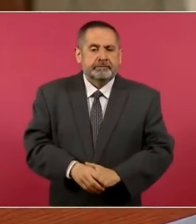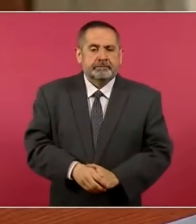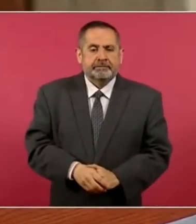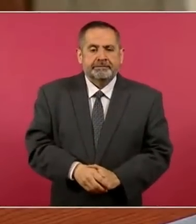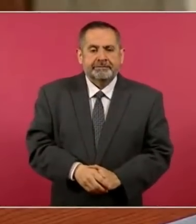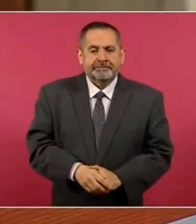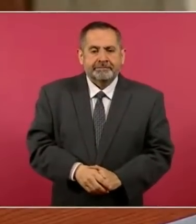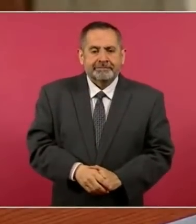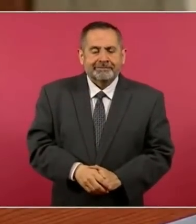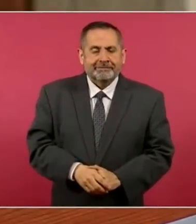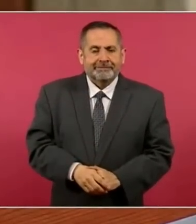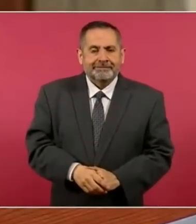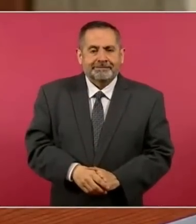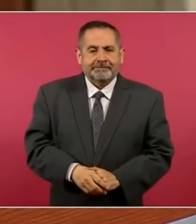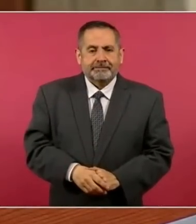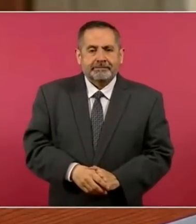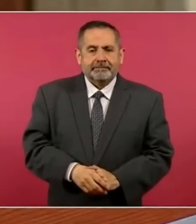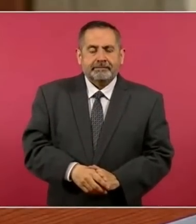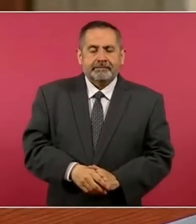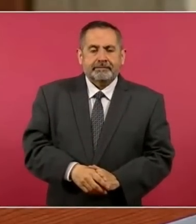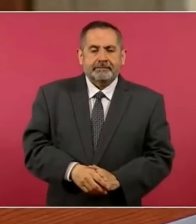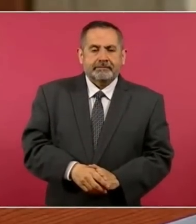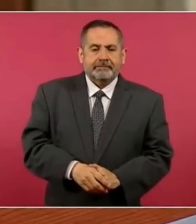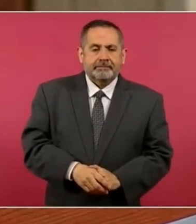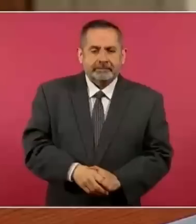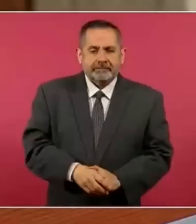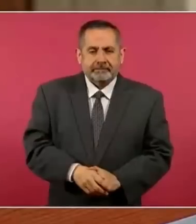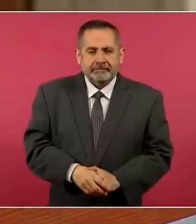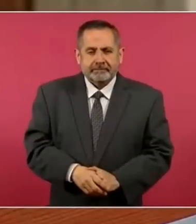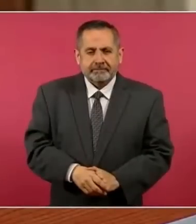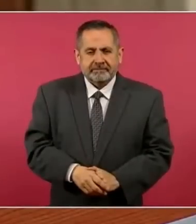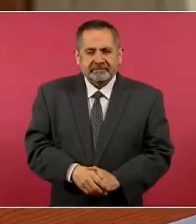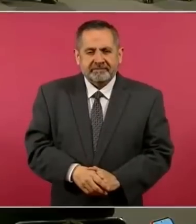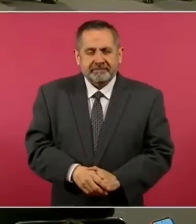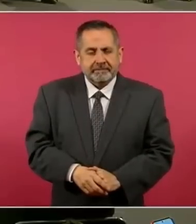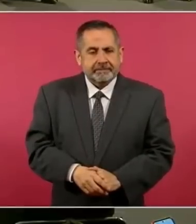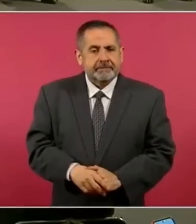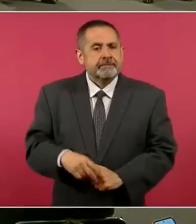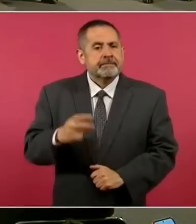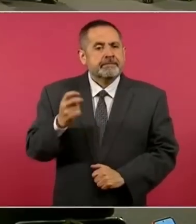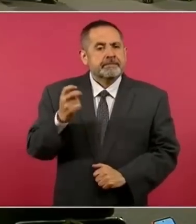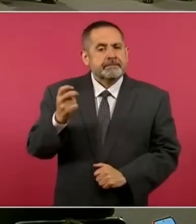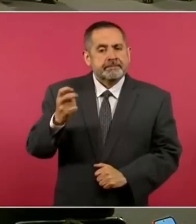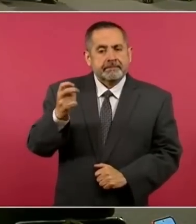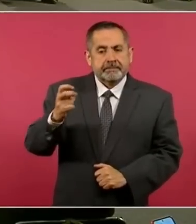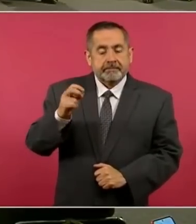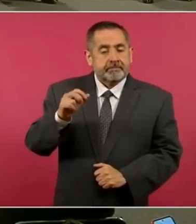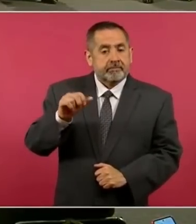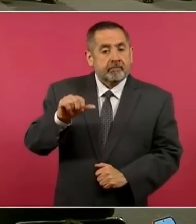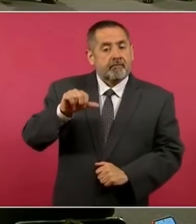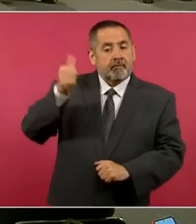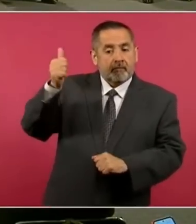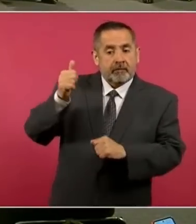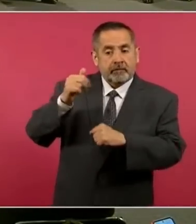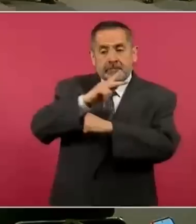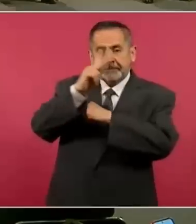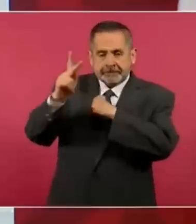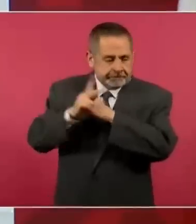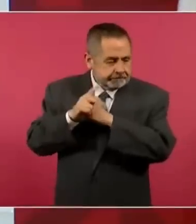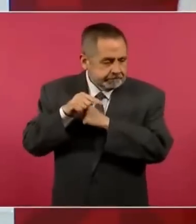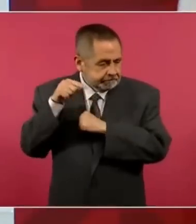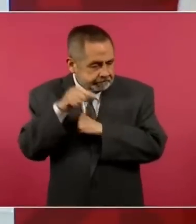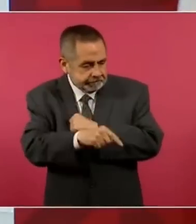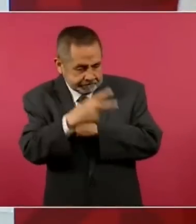Adelante. Esta es inversión extranjera también récord.